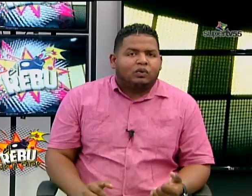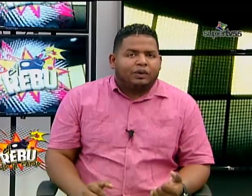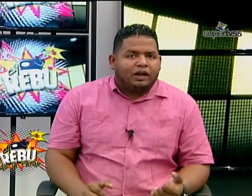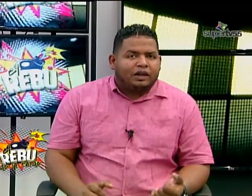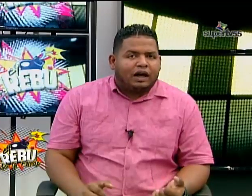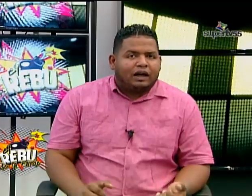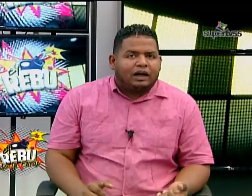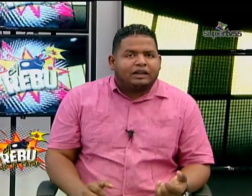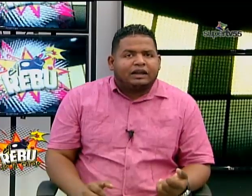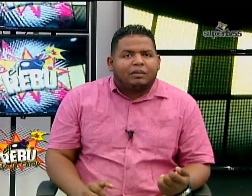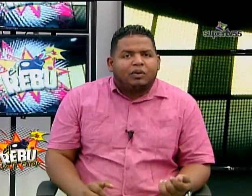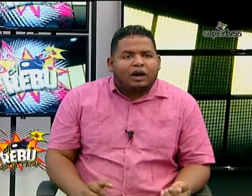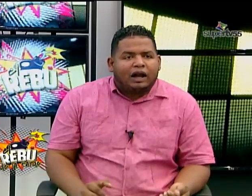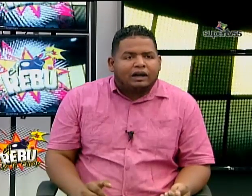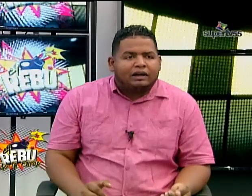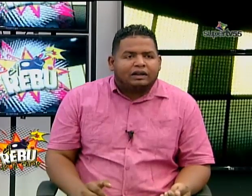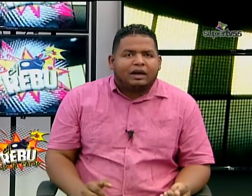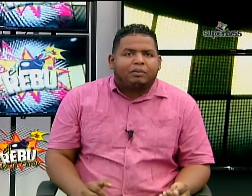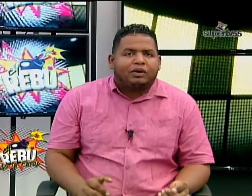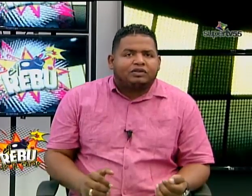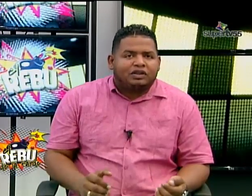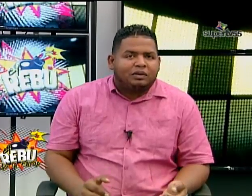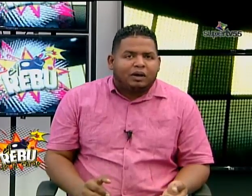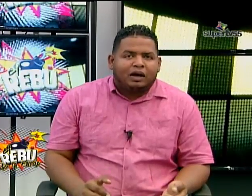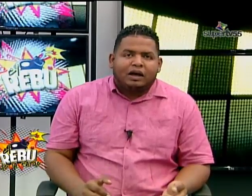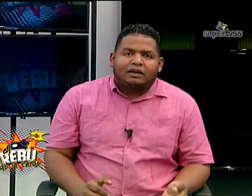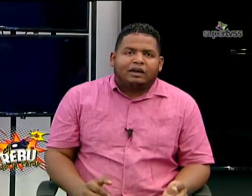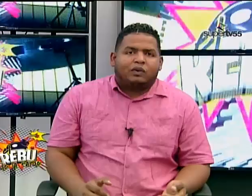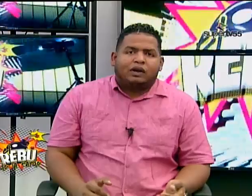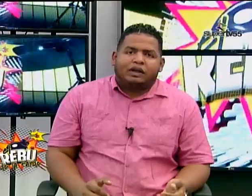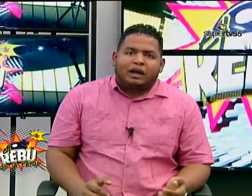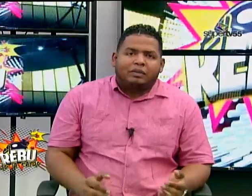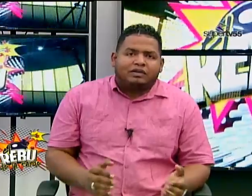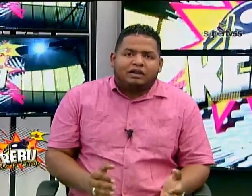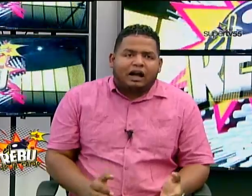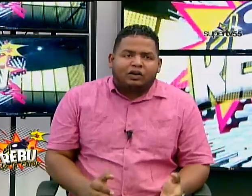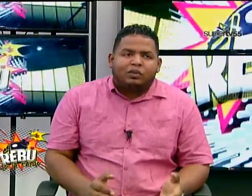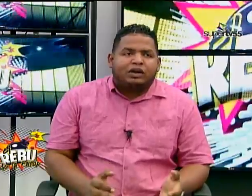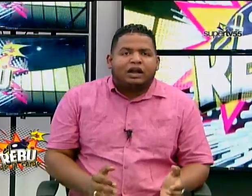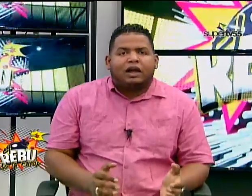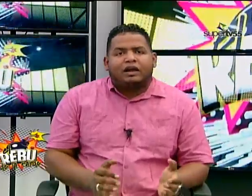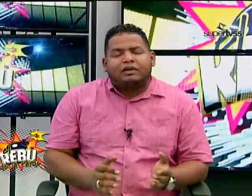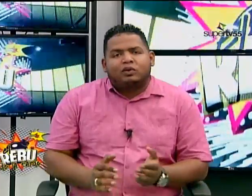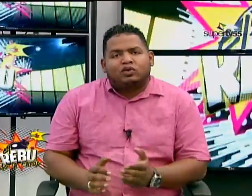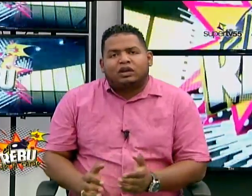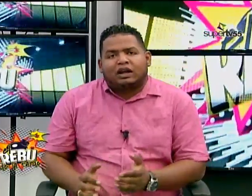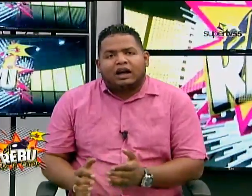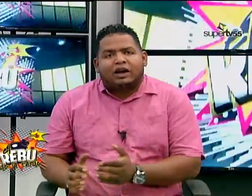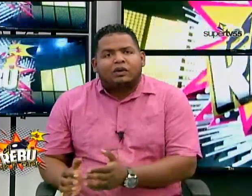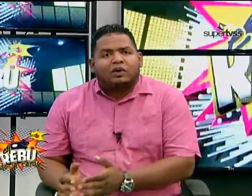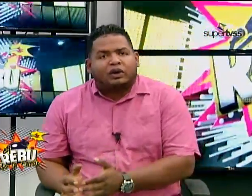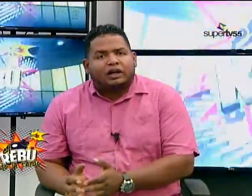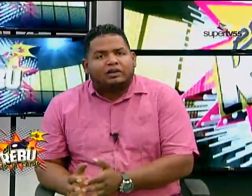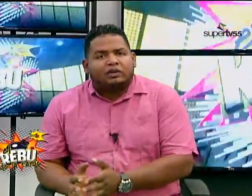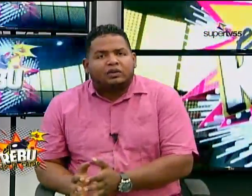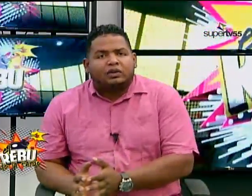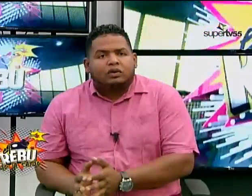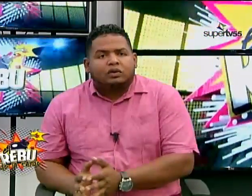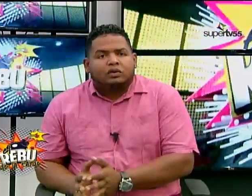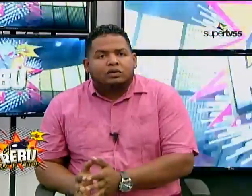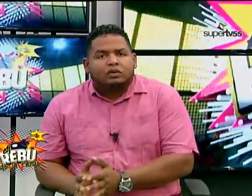su vida ética moral está por encima de cualquier amistad que tú me quieras inducir a que haga lo